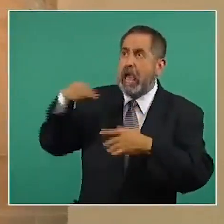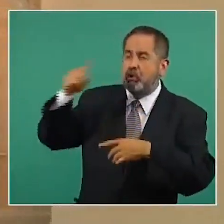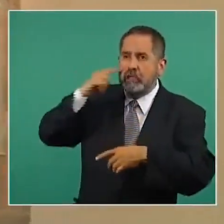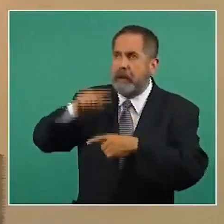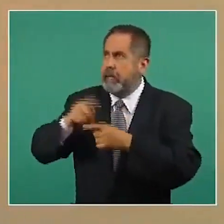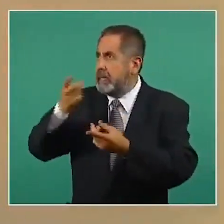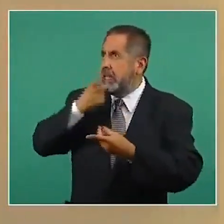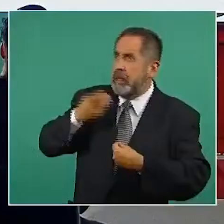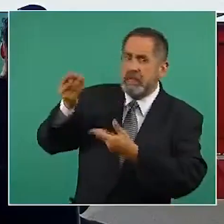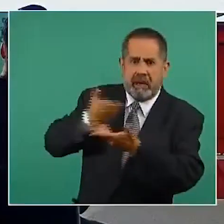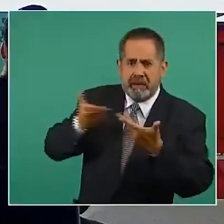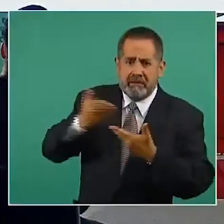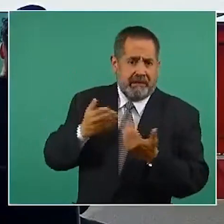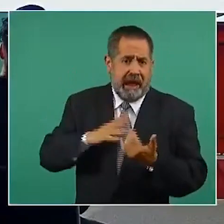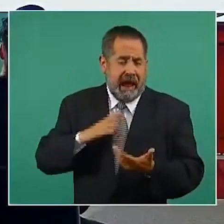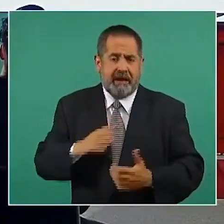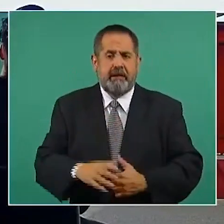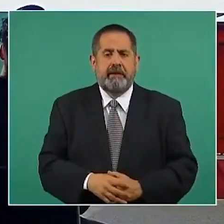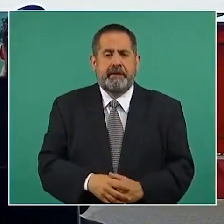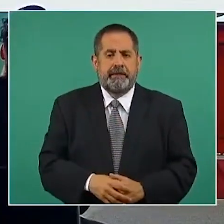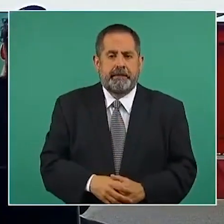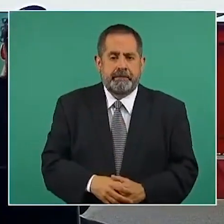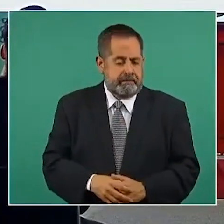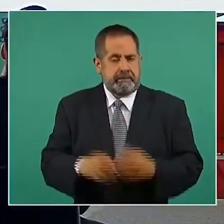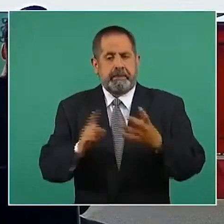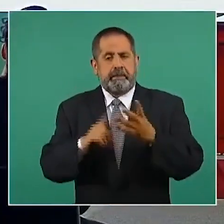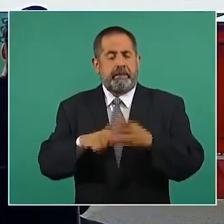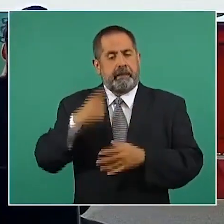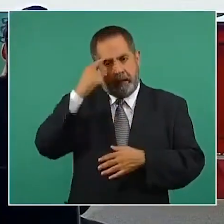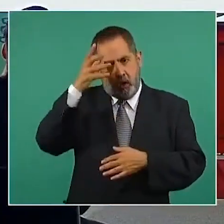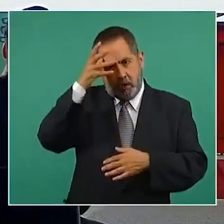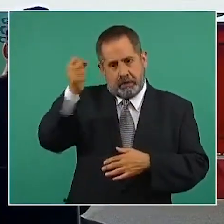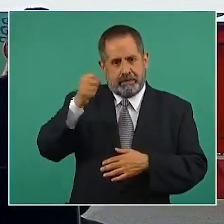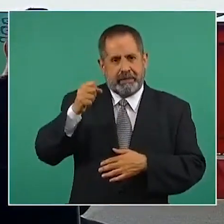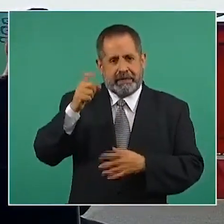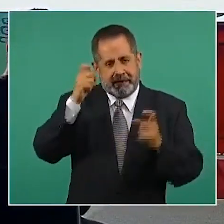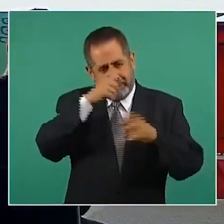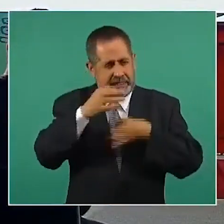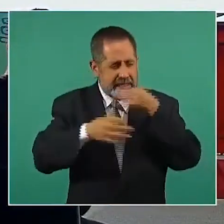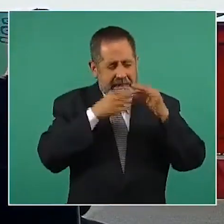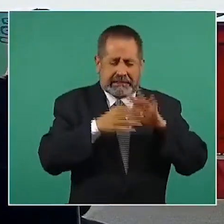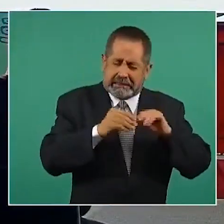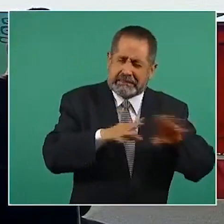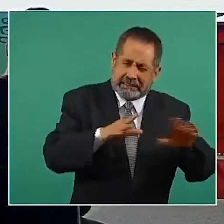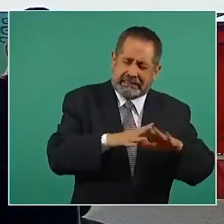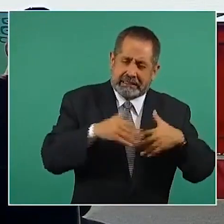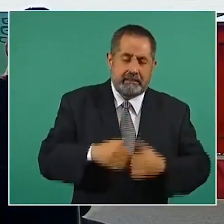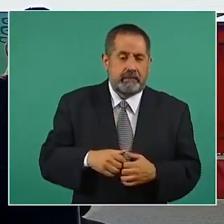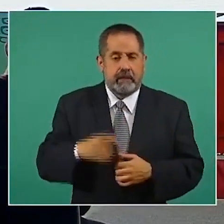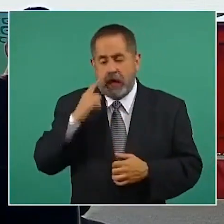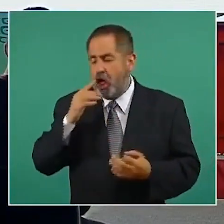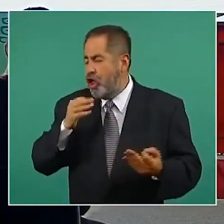vigilancia. La siguiente. El otro es el concepto que también ha sido difícil de comunicar a veces y decir, bueno, todos